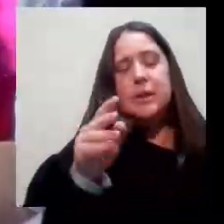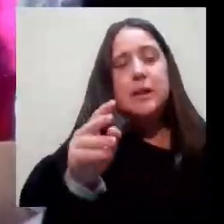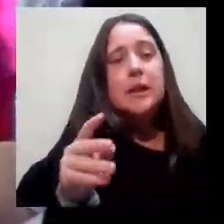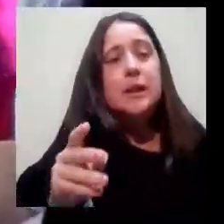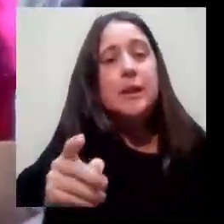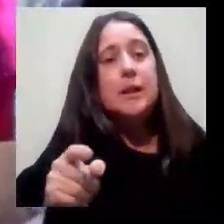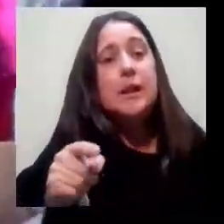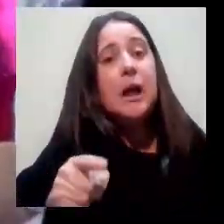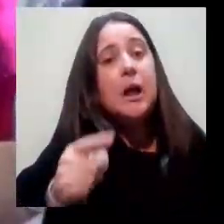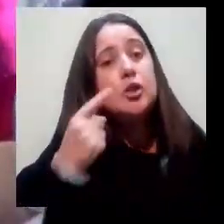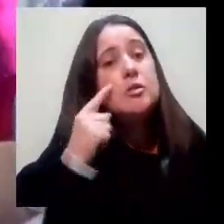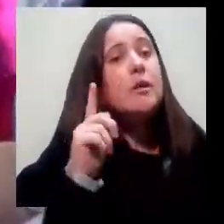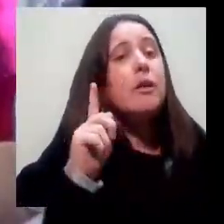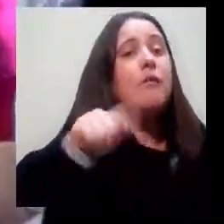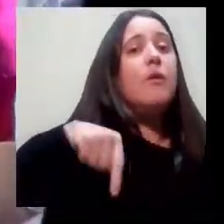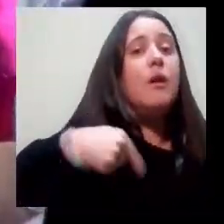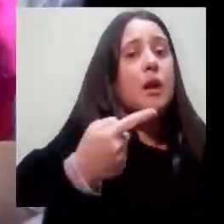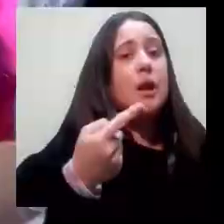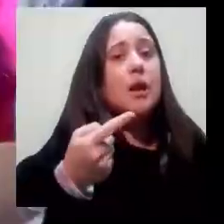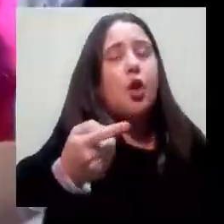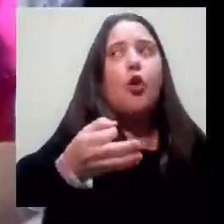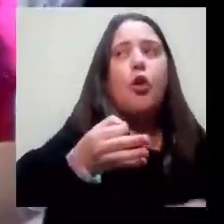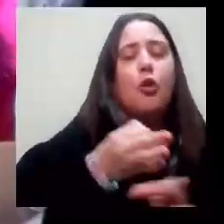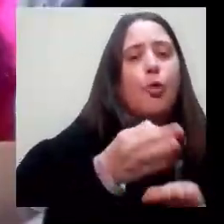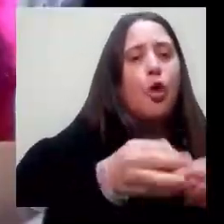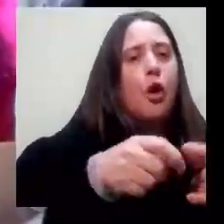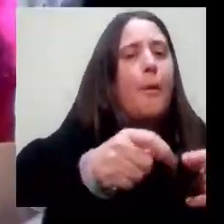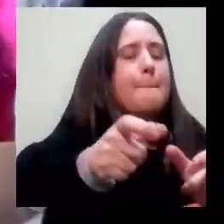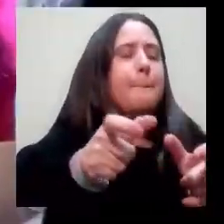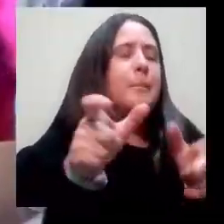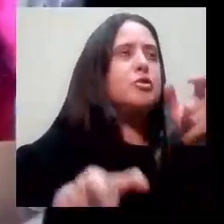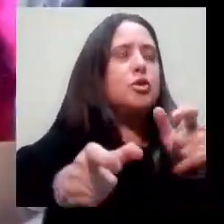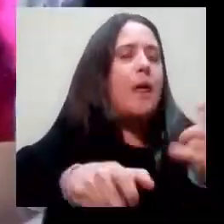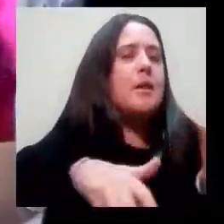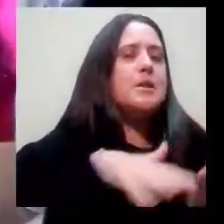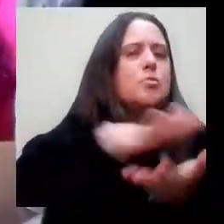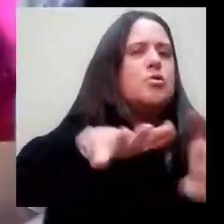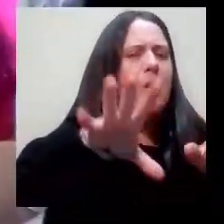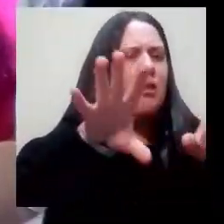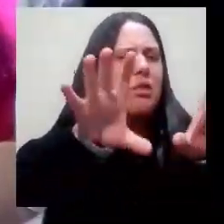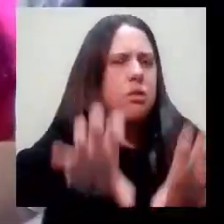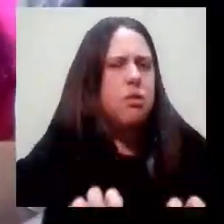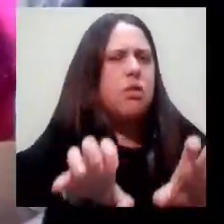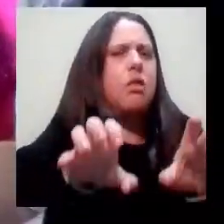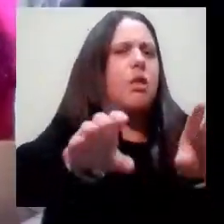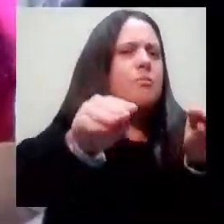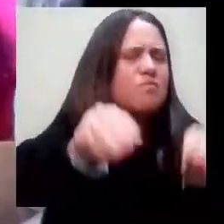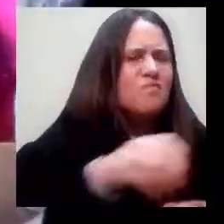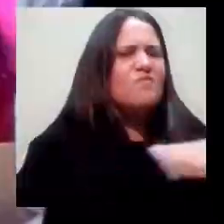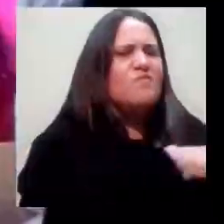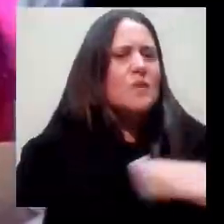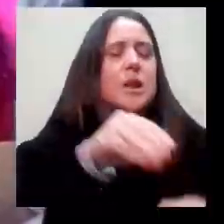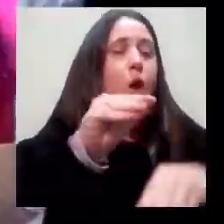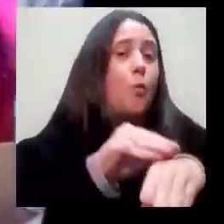cómo llegamos a las personas de contextos vulnerables, que son las que tienen menos capital cultural,